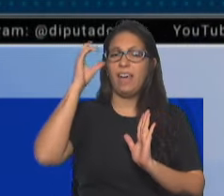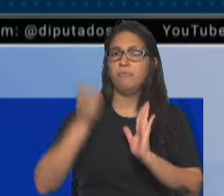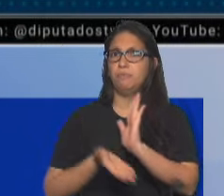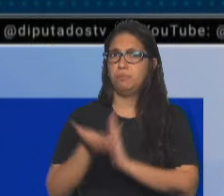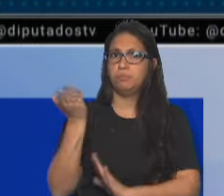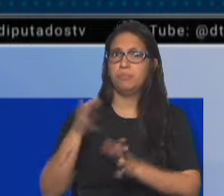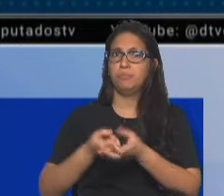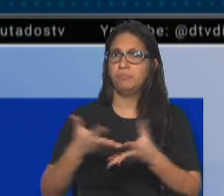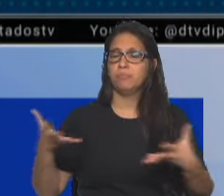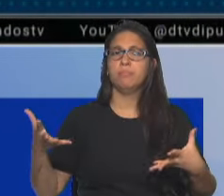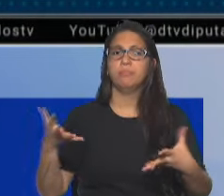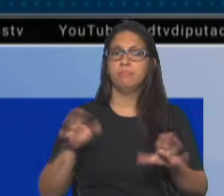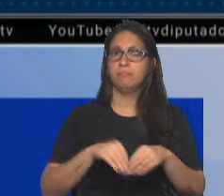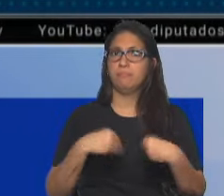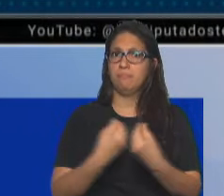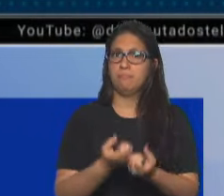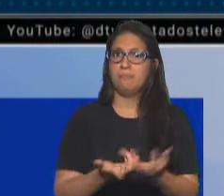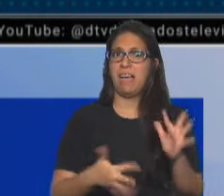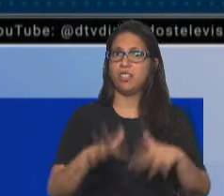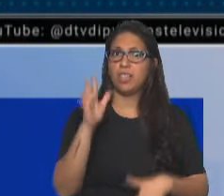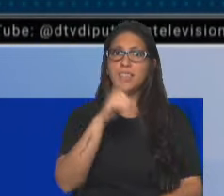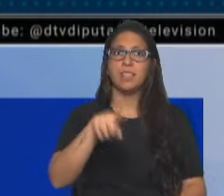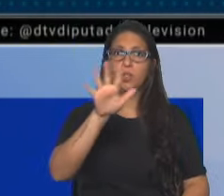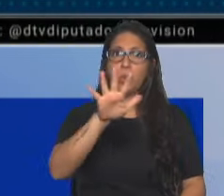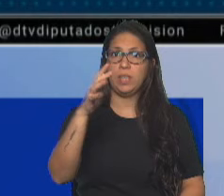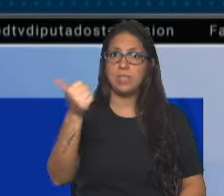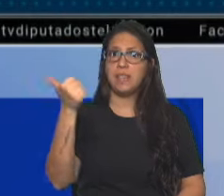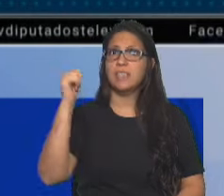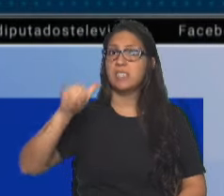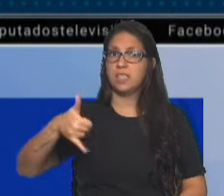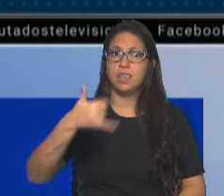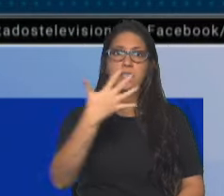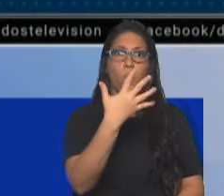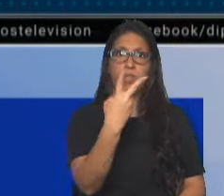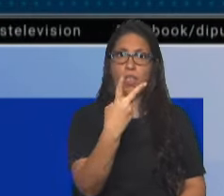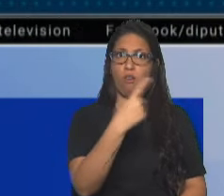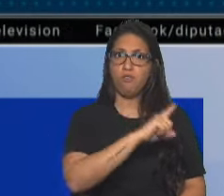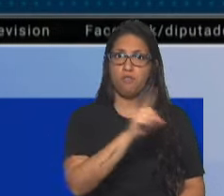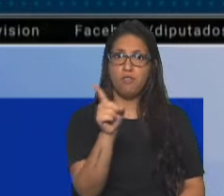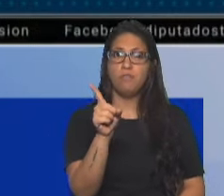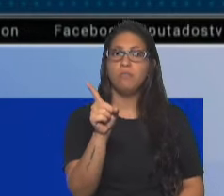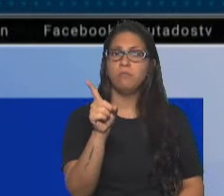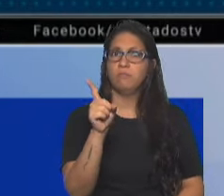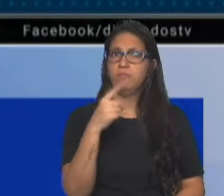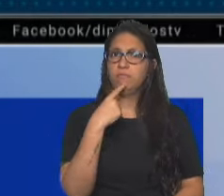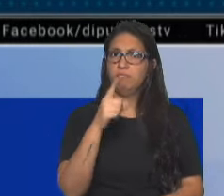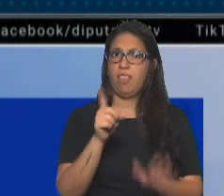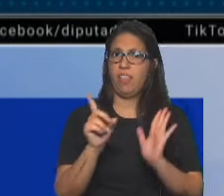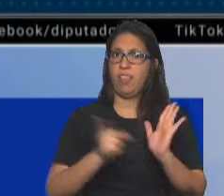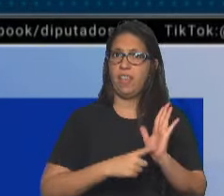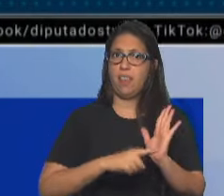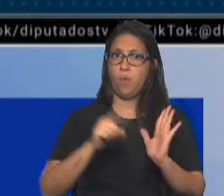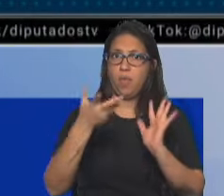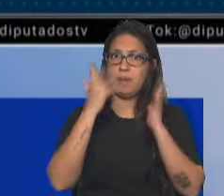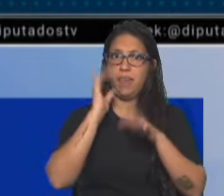por amplia mayoría, 156 votos a favor y 52 votos en contra, rechazó el DNU del